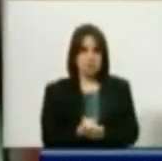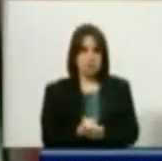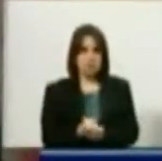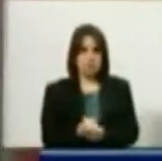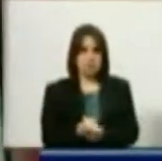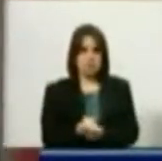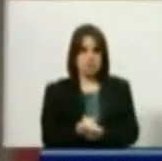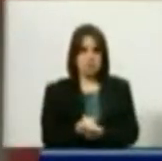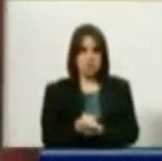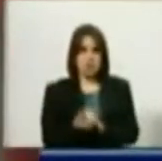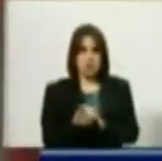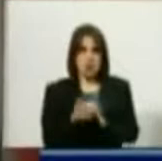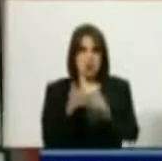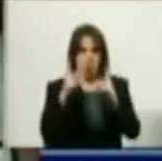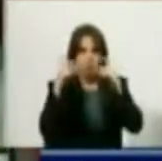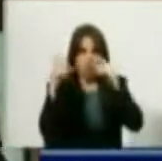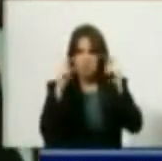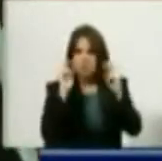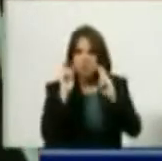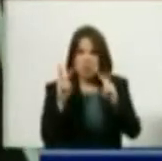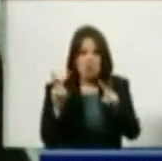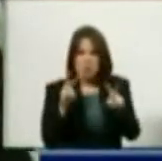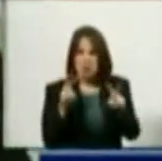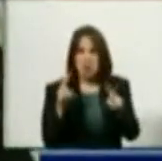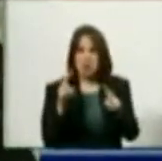una de estas fotos que yo no veo bien está